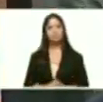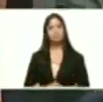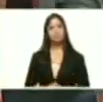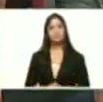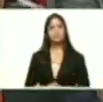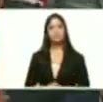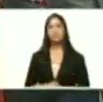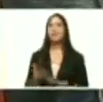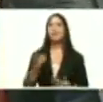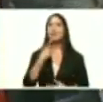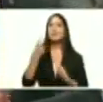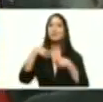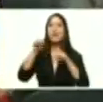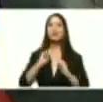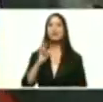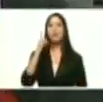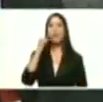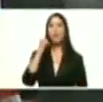¿Qué dice Aristóbulo?